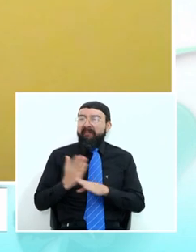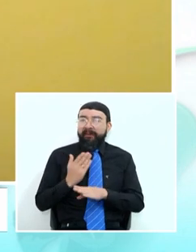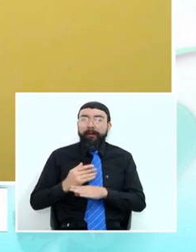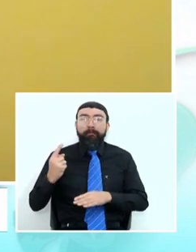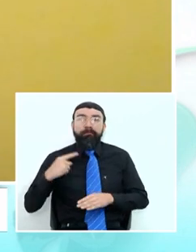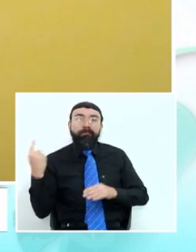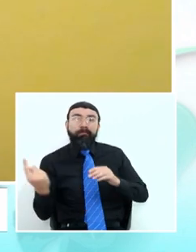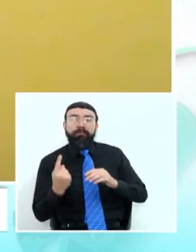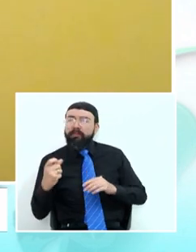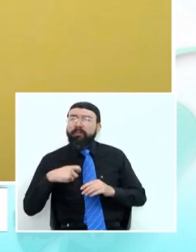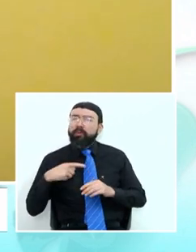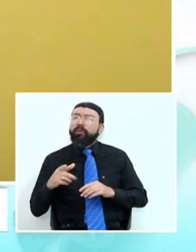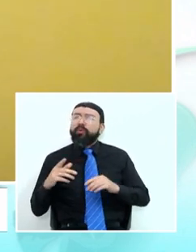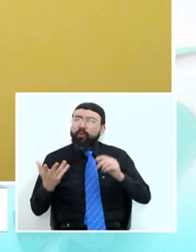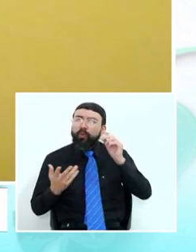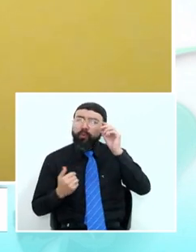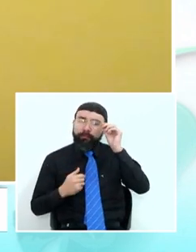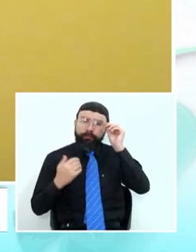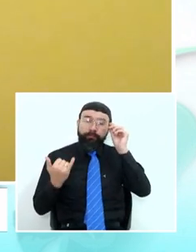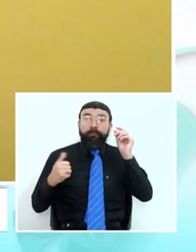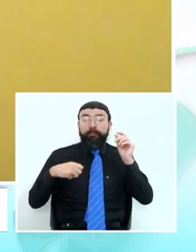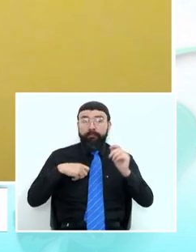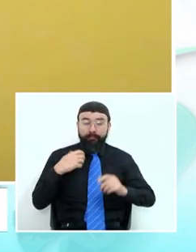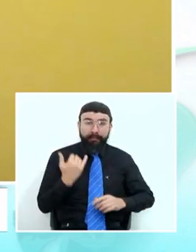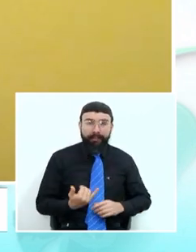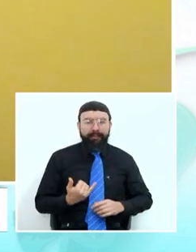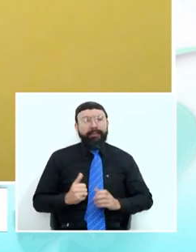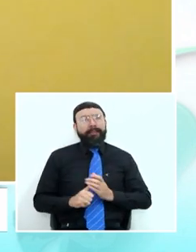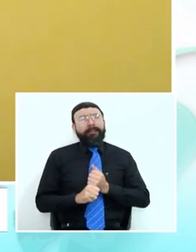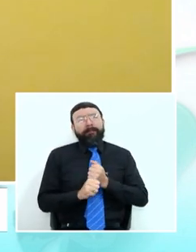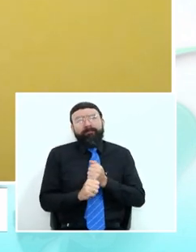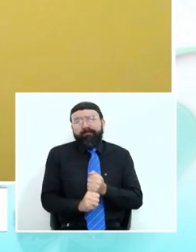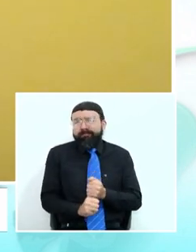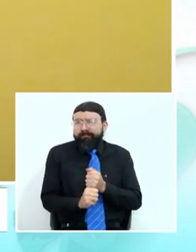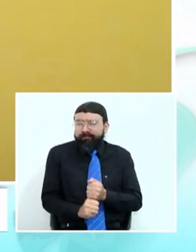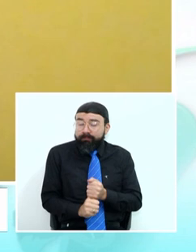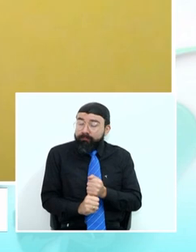momento es el estreñimiento. Y el estreñimiento,